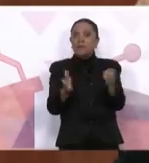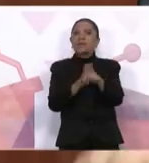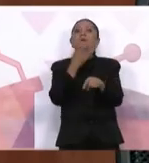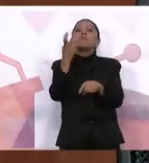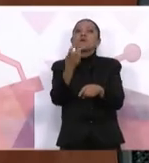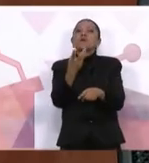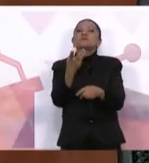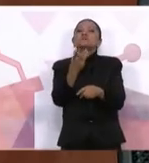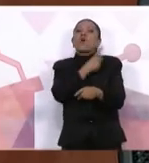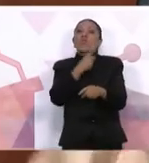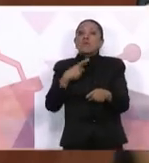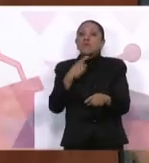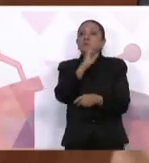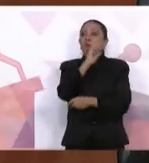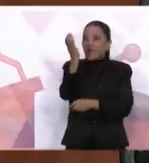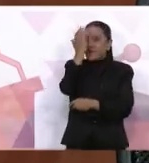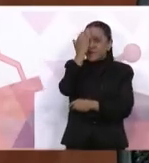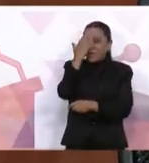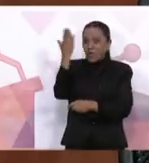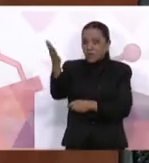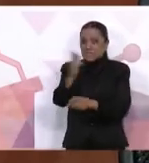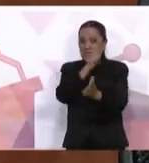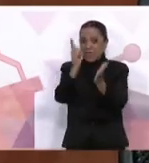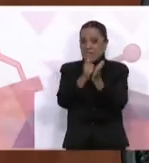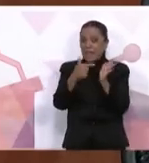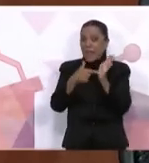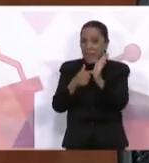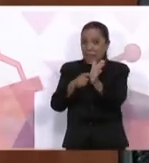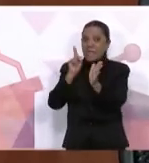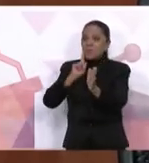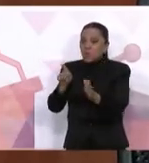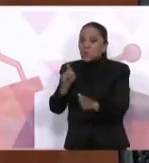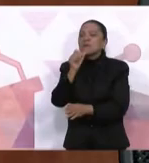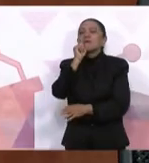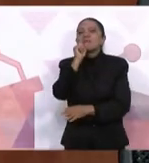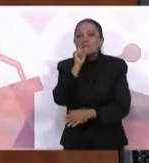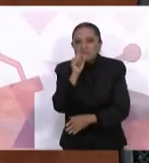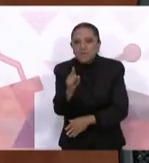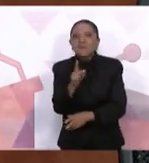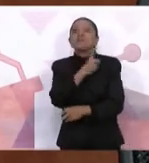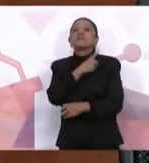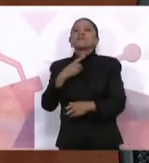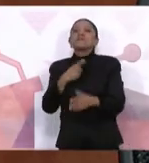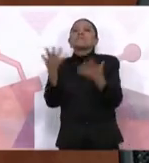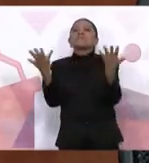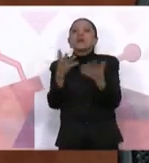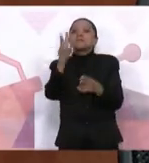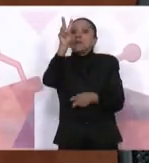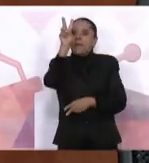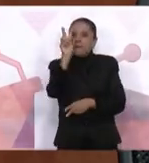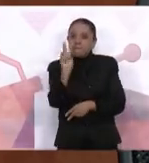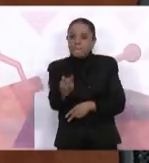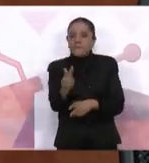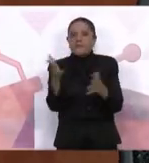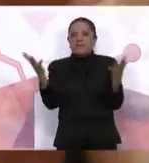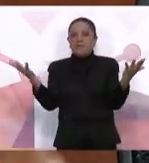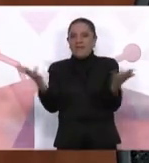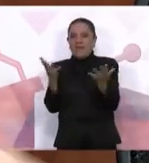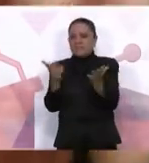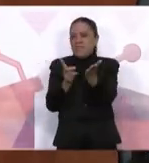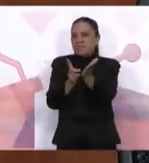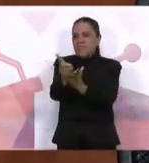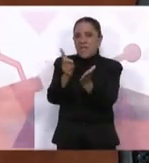este reconocimiento a través de la ley sino también hay que hay que hacer la efectiva realización de los derechos de ella con